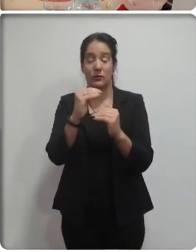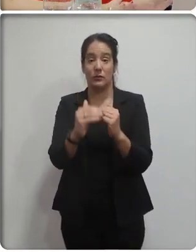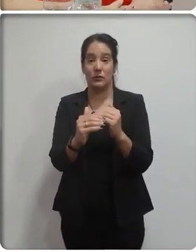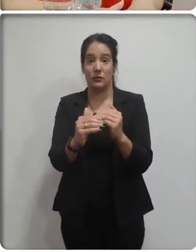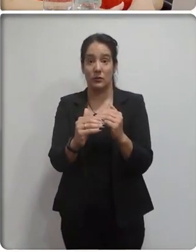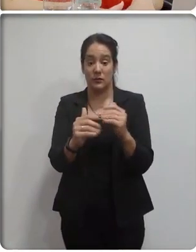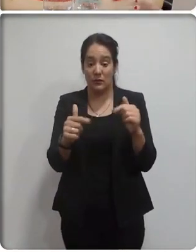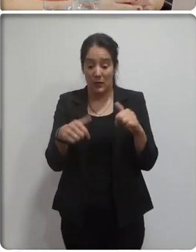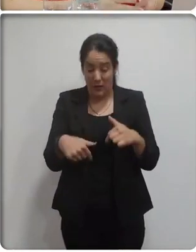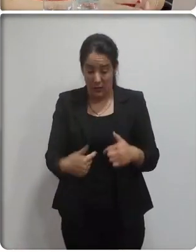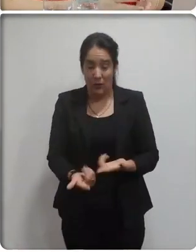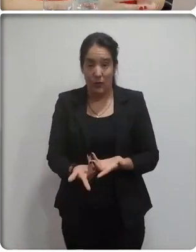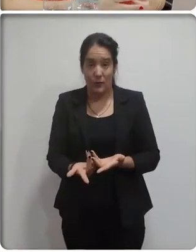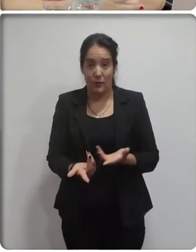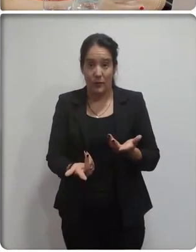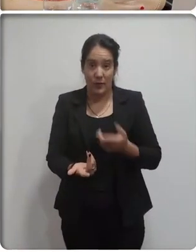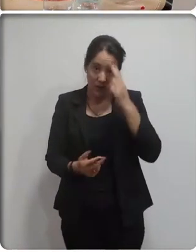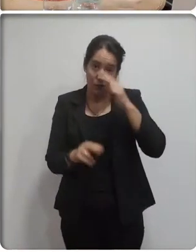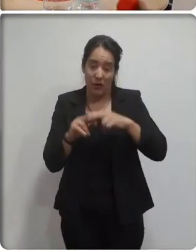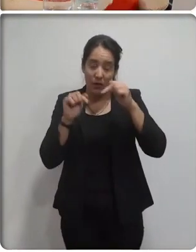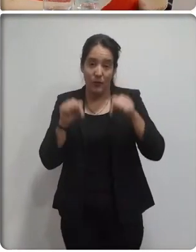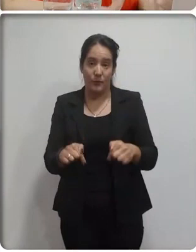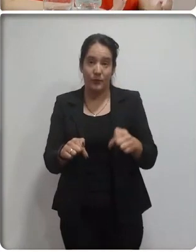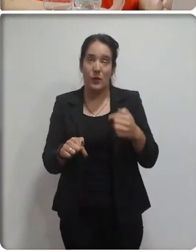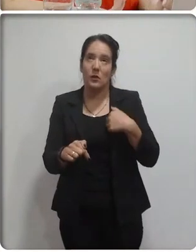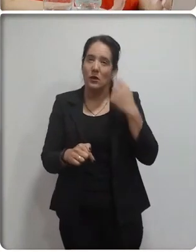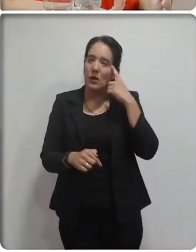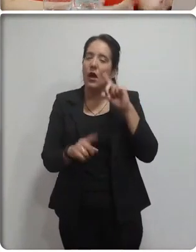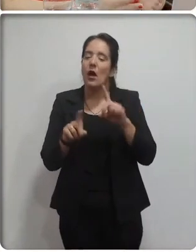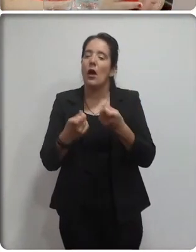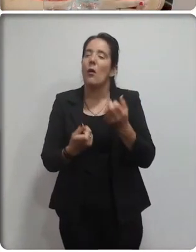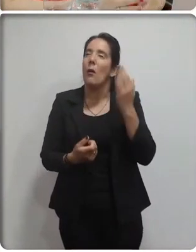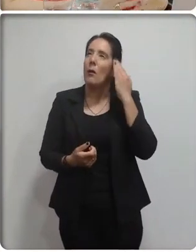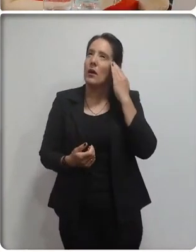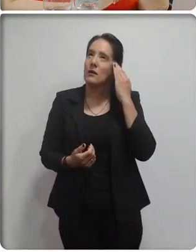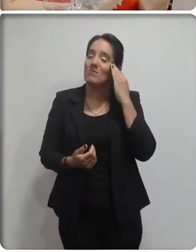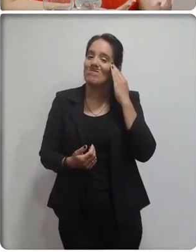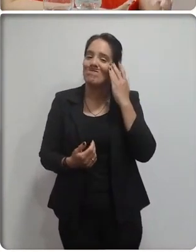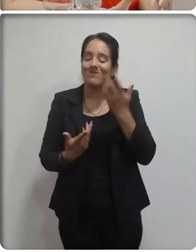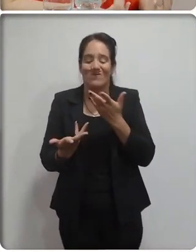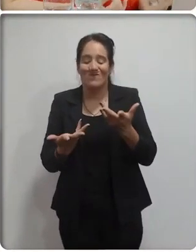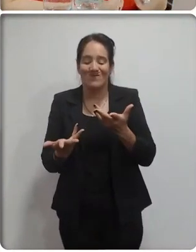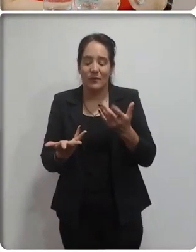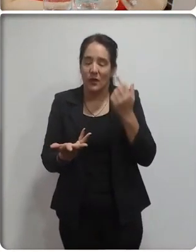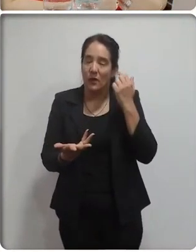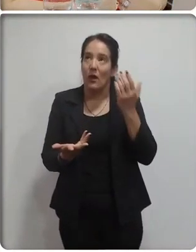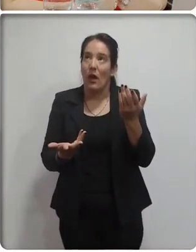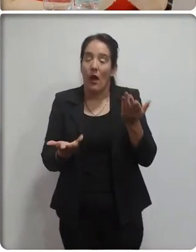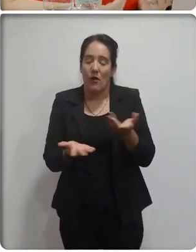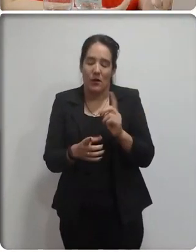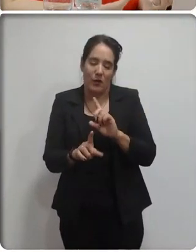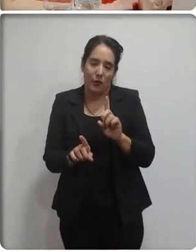hoy existe. Entonces, hay que pensar, todavía no hay nada definido, cuál va a ser el futuro